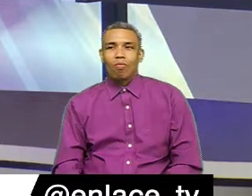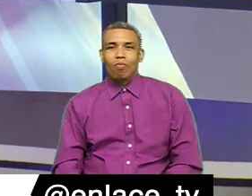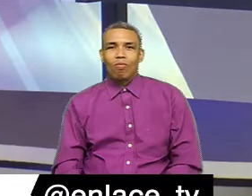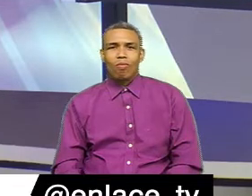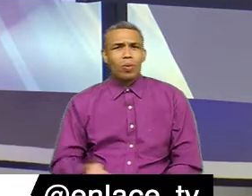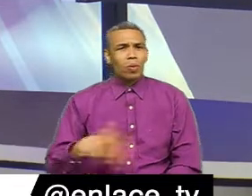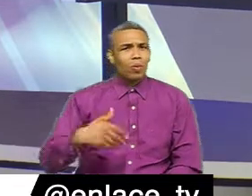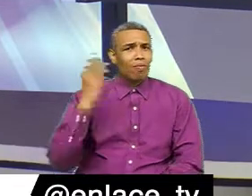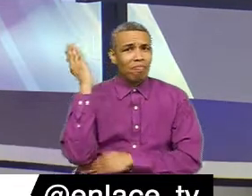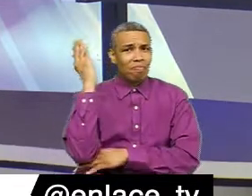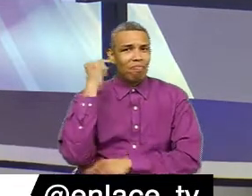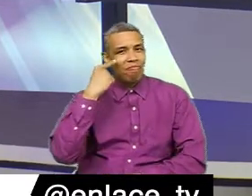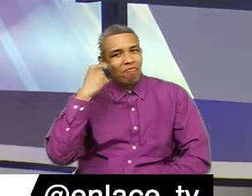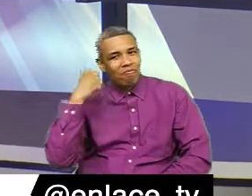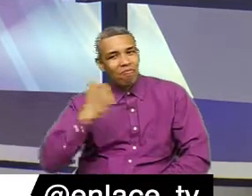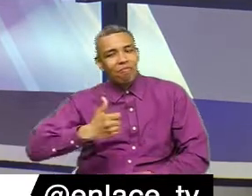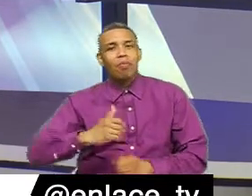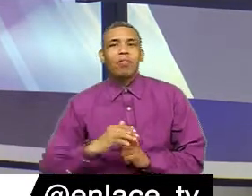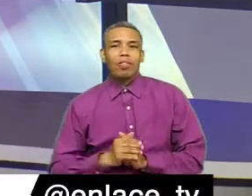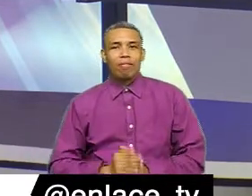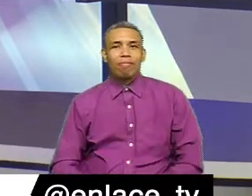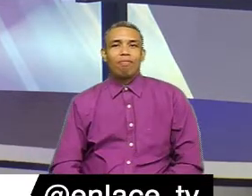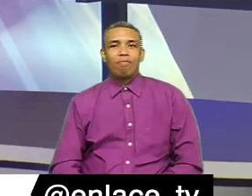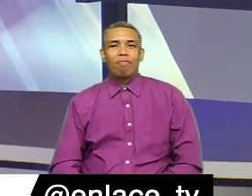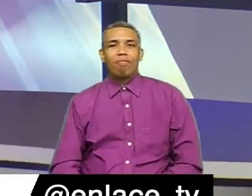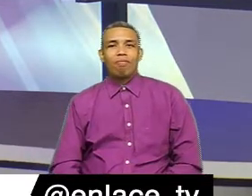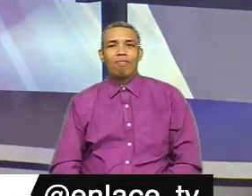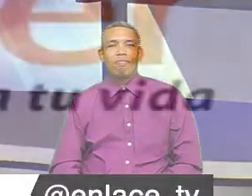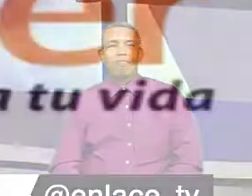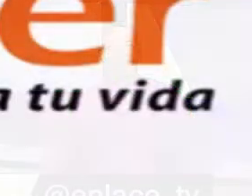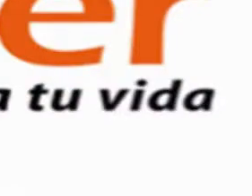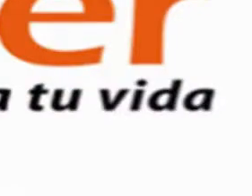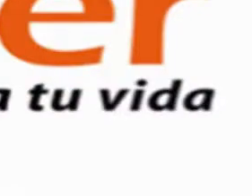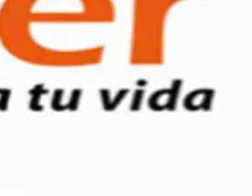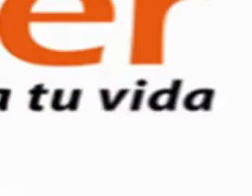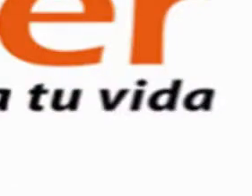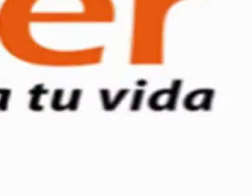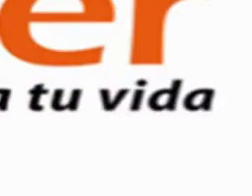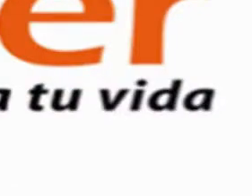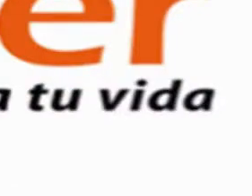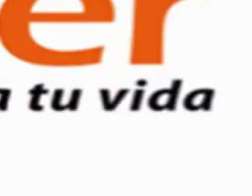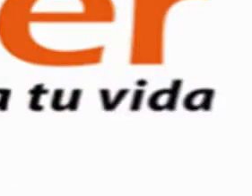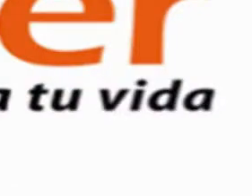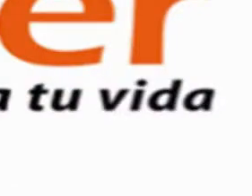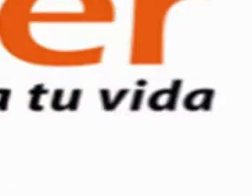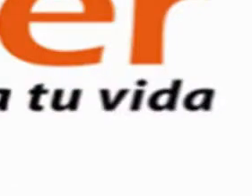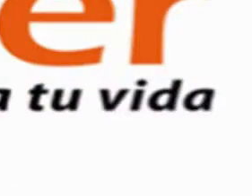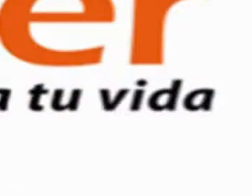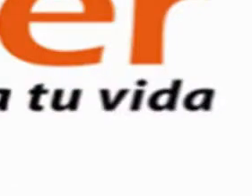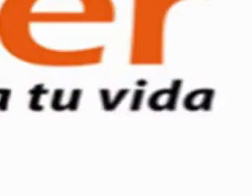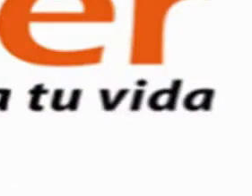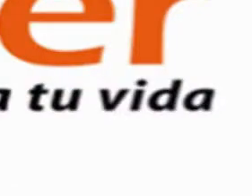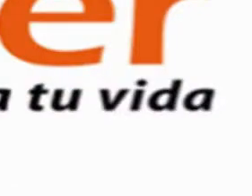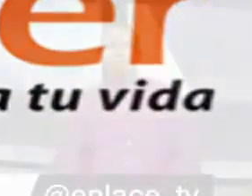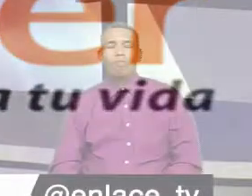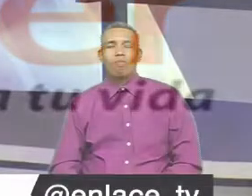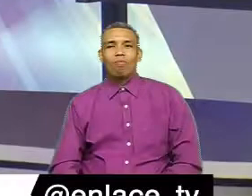Excelente plan para compartir en familia. Y antes de despedirnos, recuerde, materiales eléctricos Electrofer ilumina tu vida.